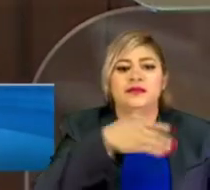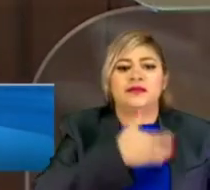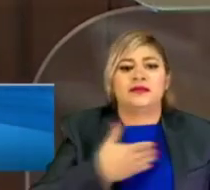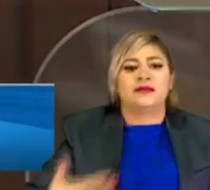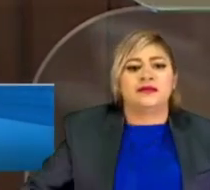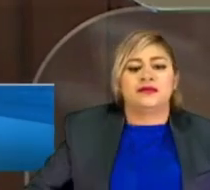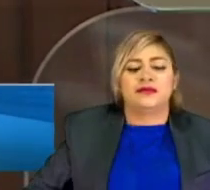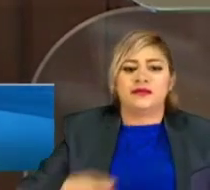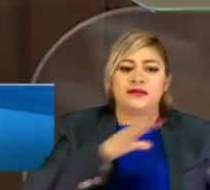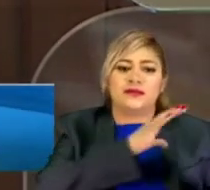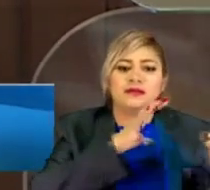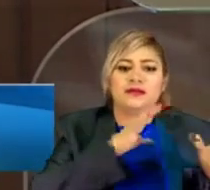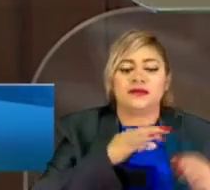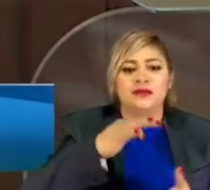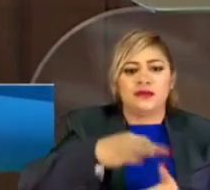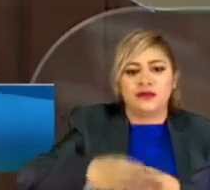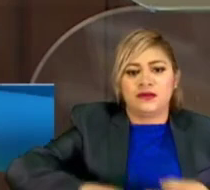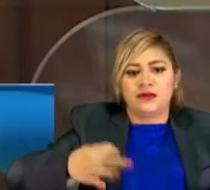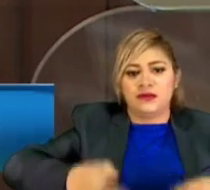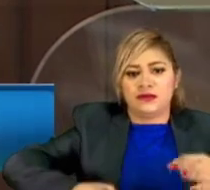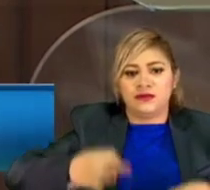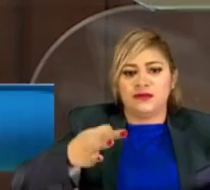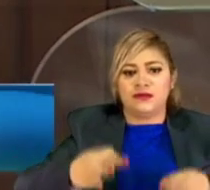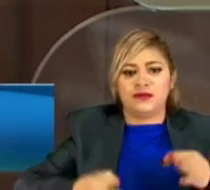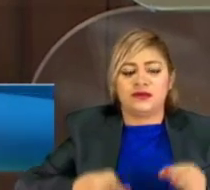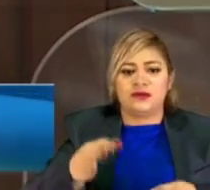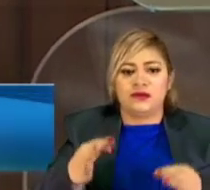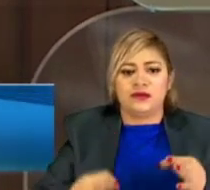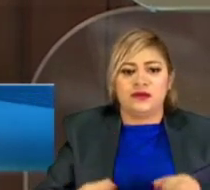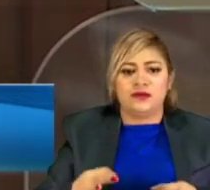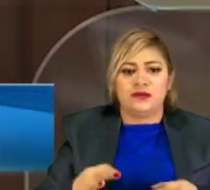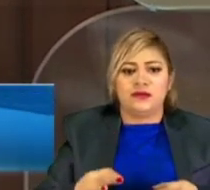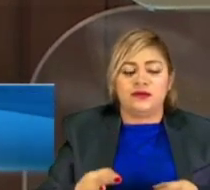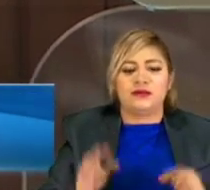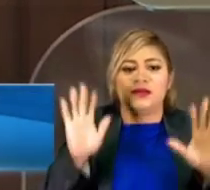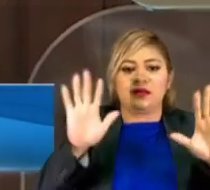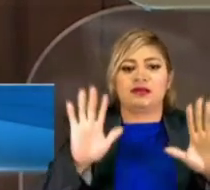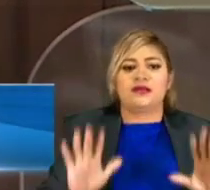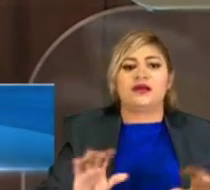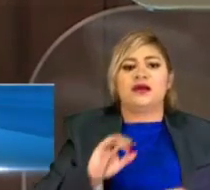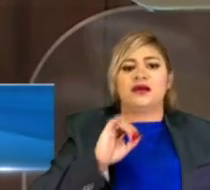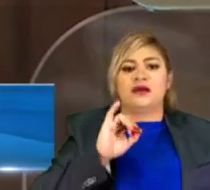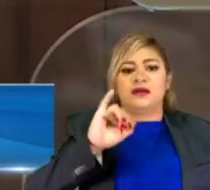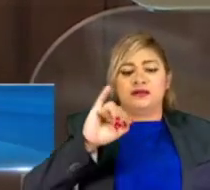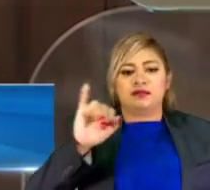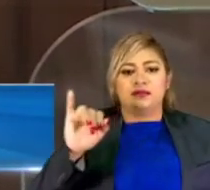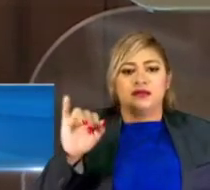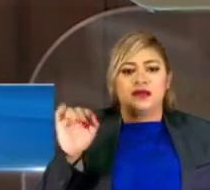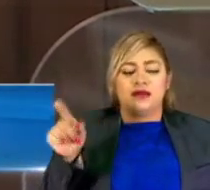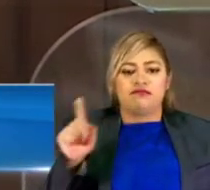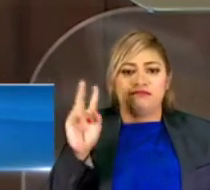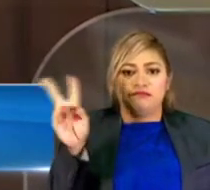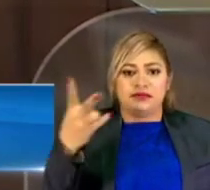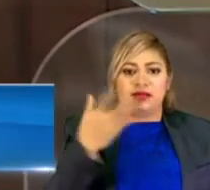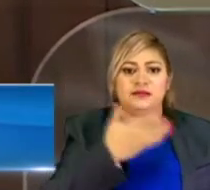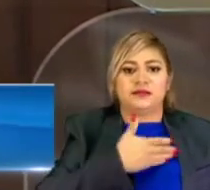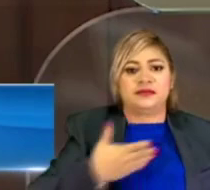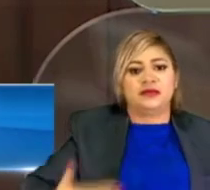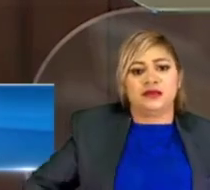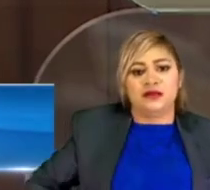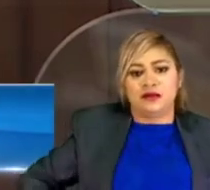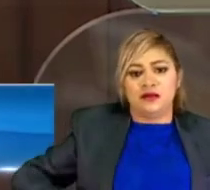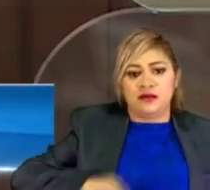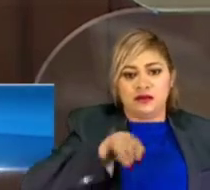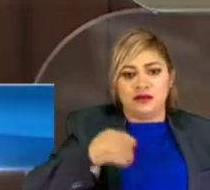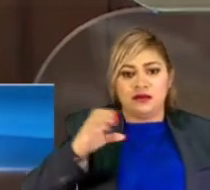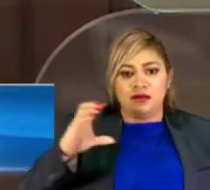encargada de la Corte Suprema de Justicia, Su Excelencia José Gabriel Carrizo Jaén, vicepresidente de la